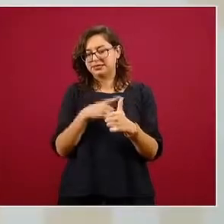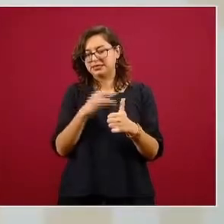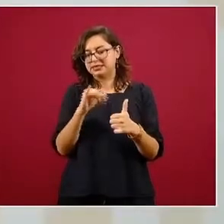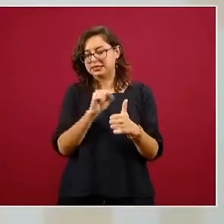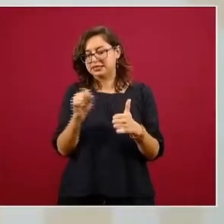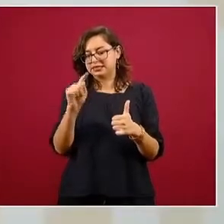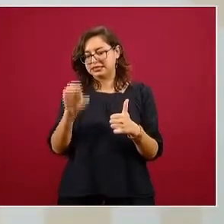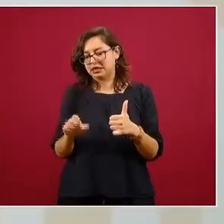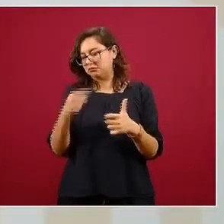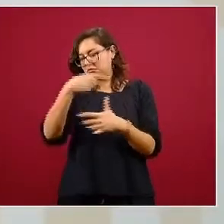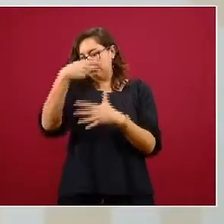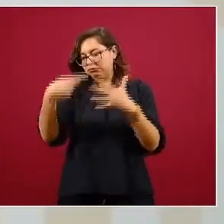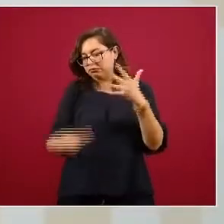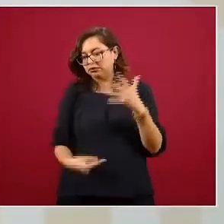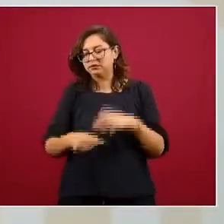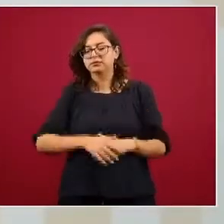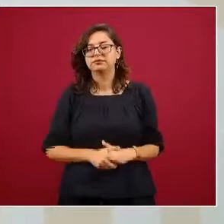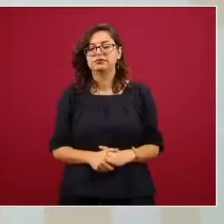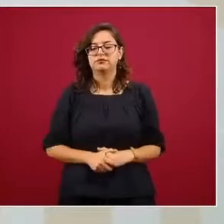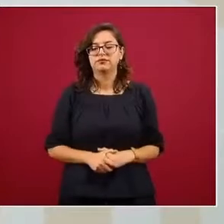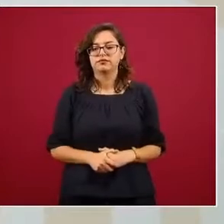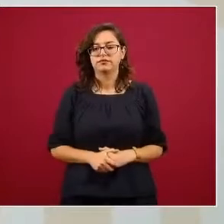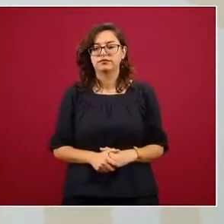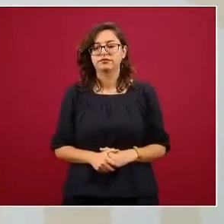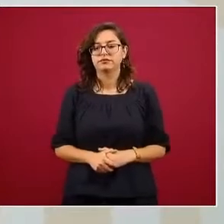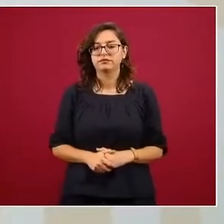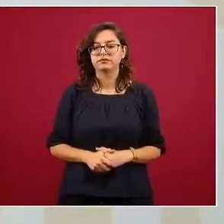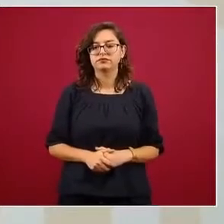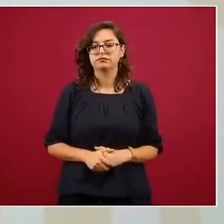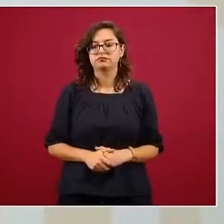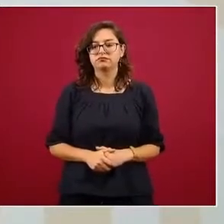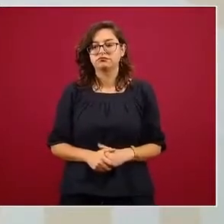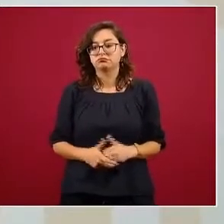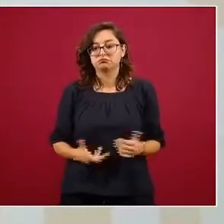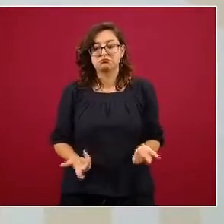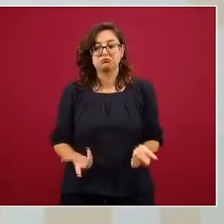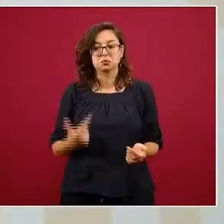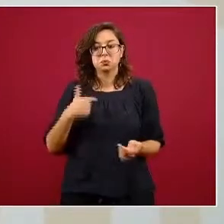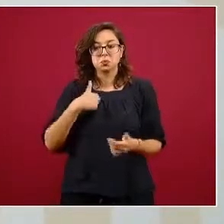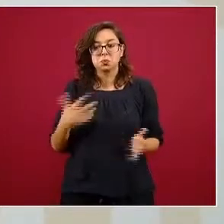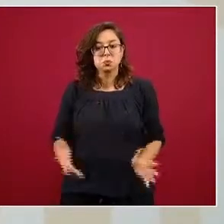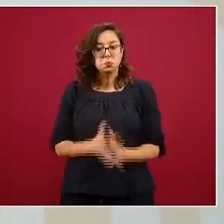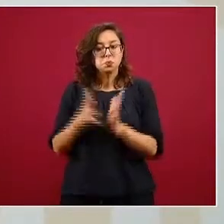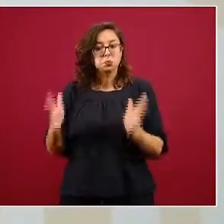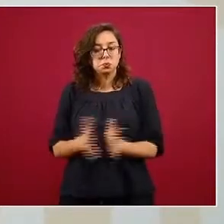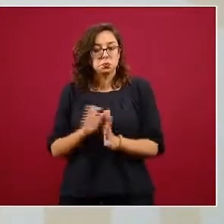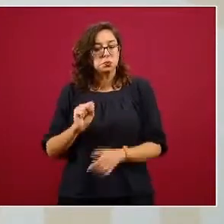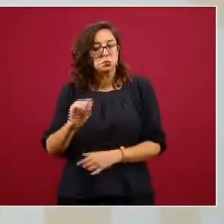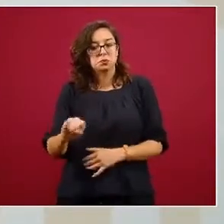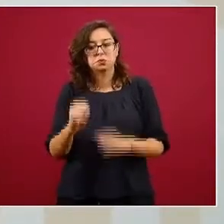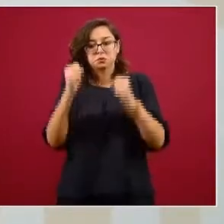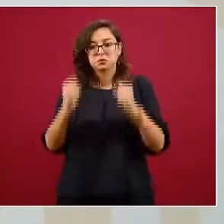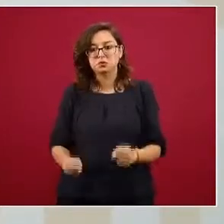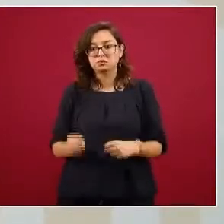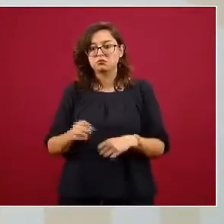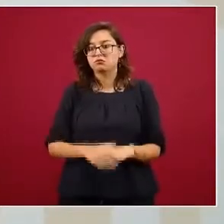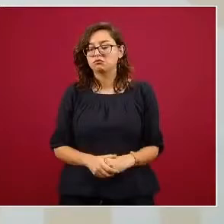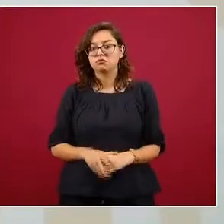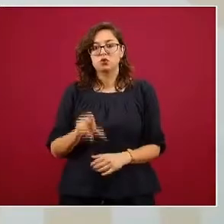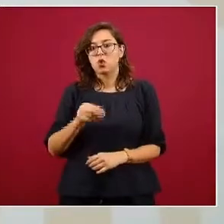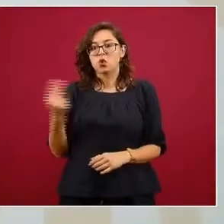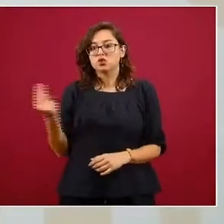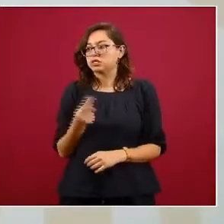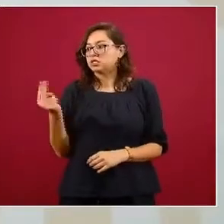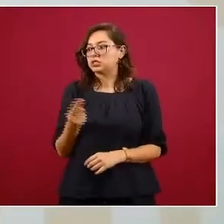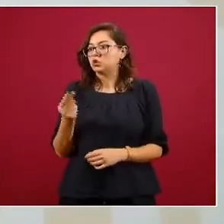ISSSTE, etcétera. Y desde luego participaré en la reunión. Hasta ahorita no ha habido ninguna necesidad de confirmar nada, se asume